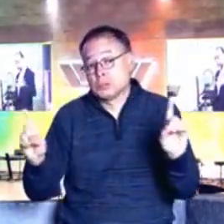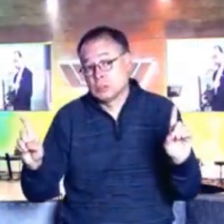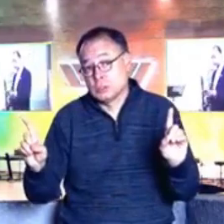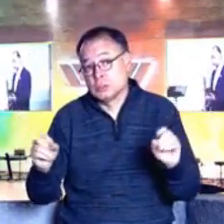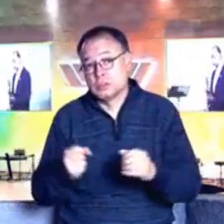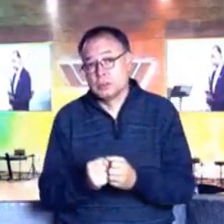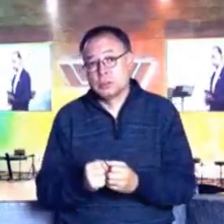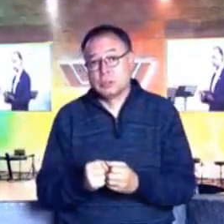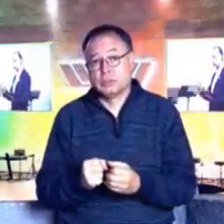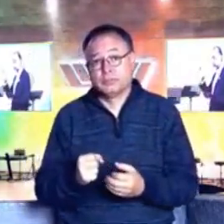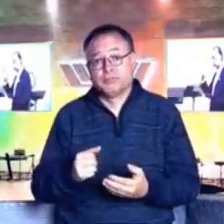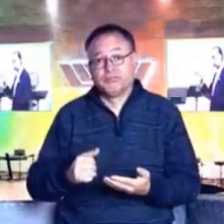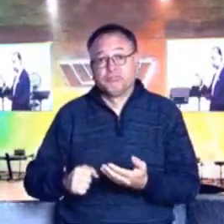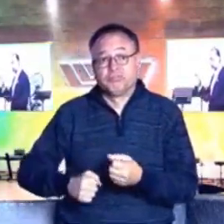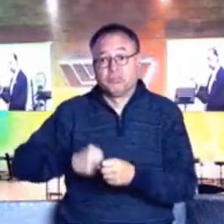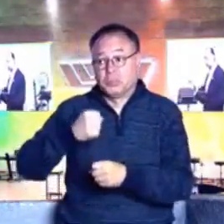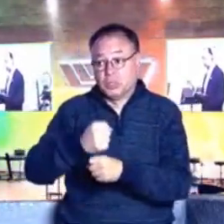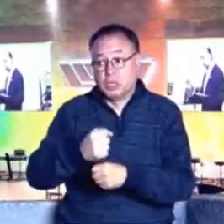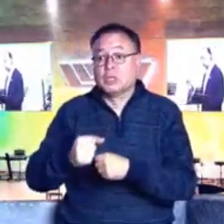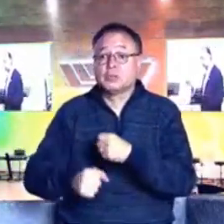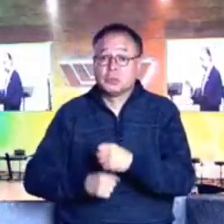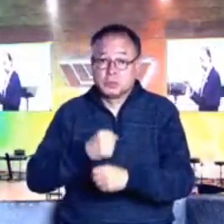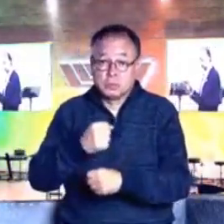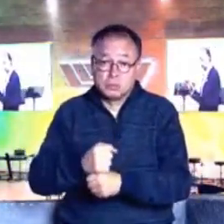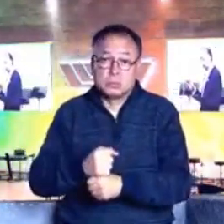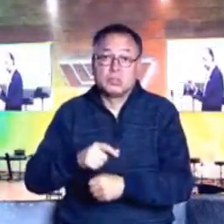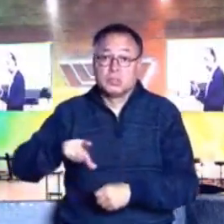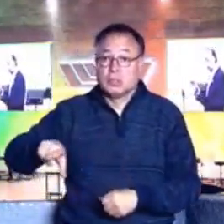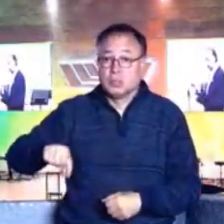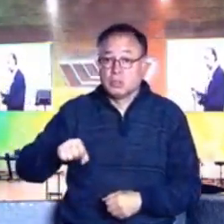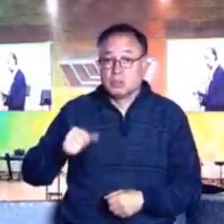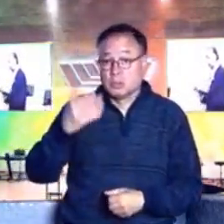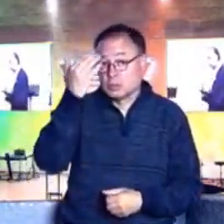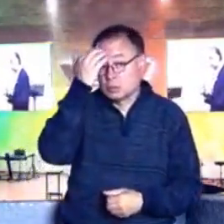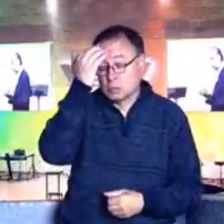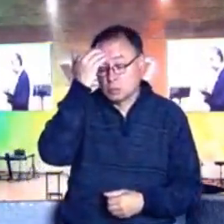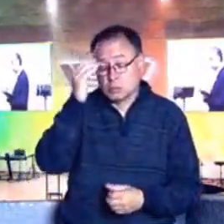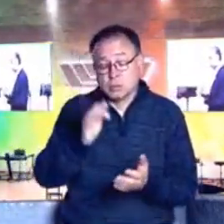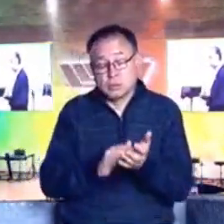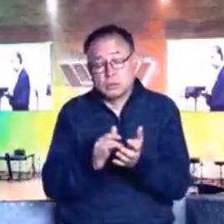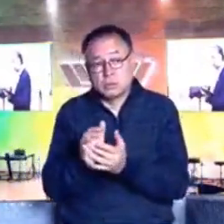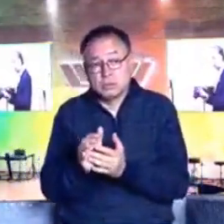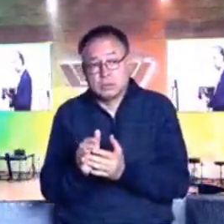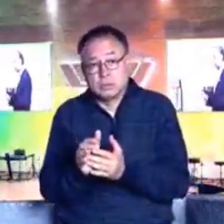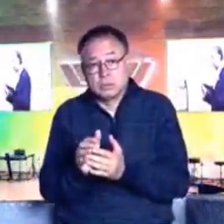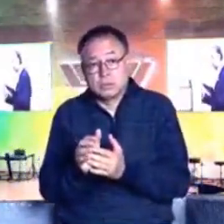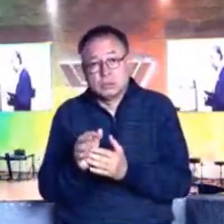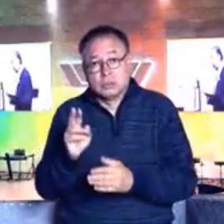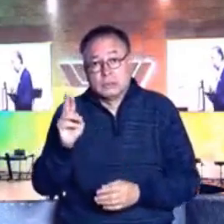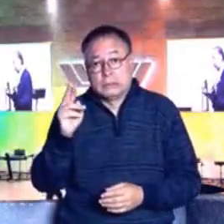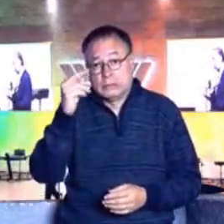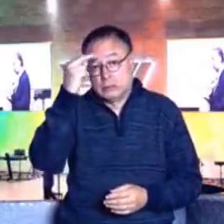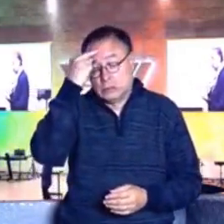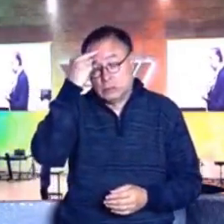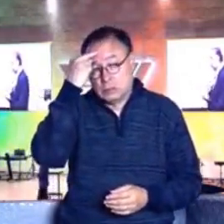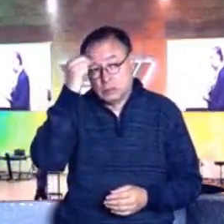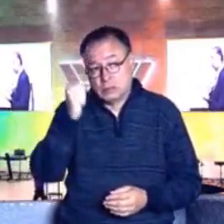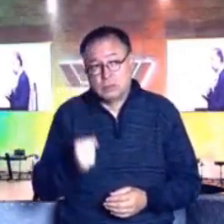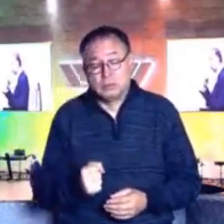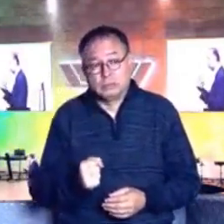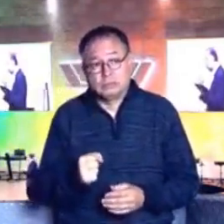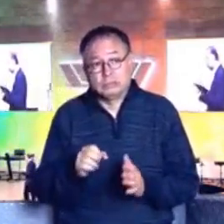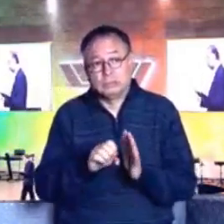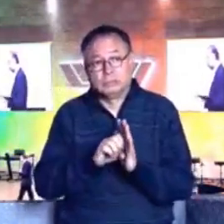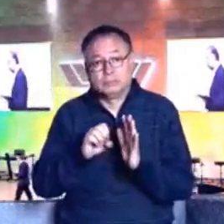años después llegan conocen ao y a veces encontramos un problema recurrente en la iglesia donde me ha tocado